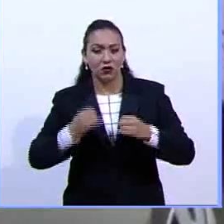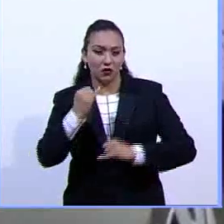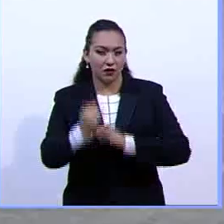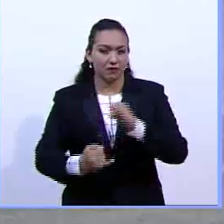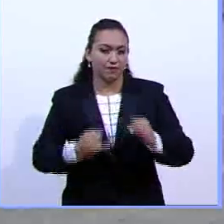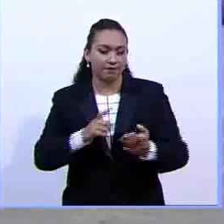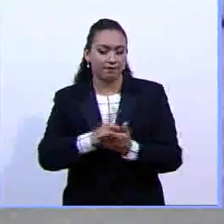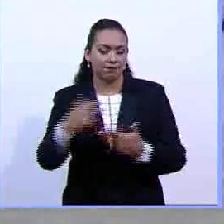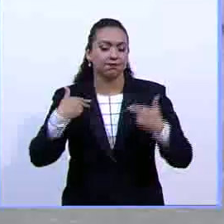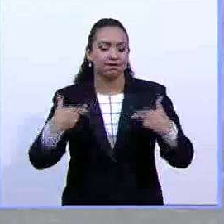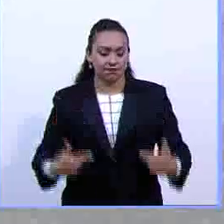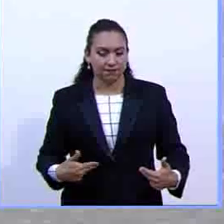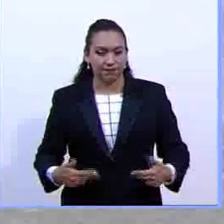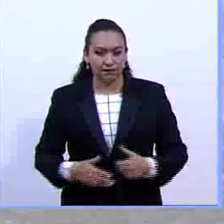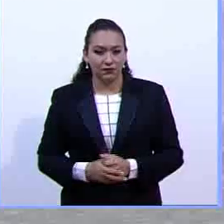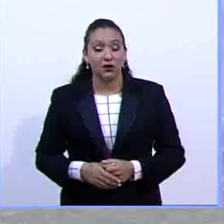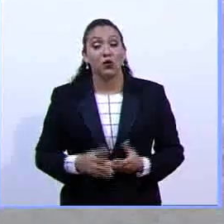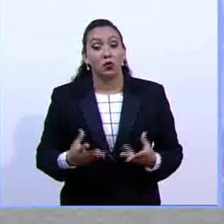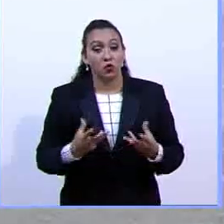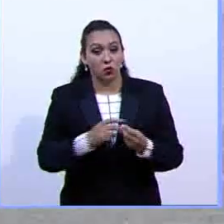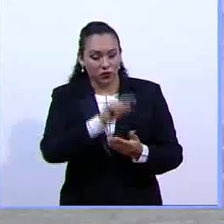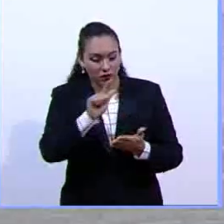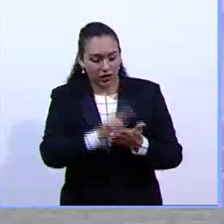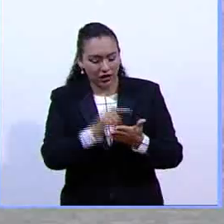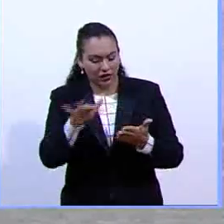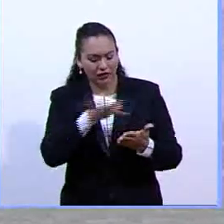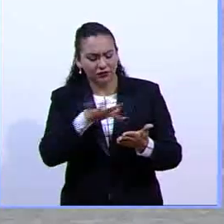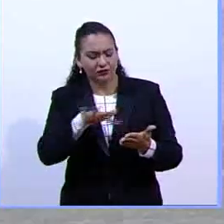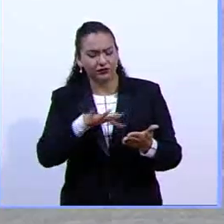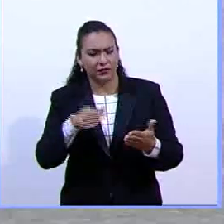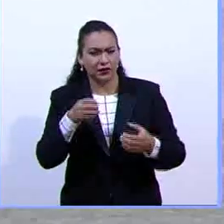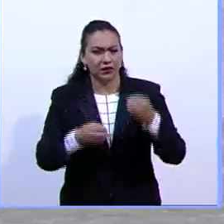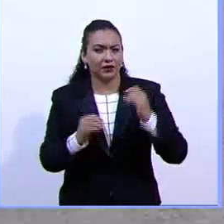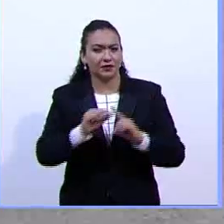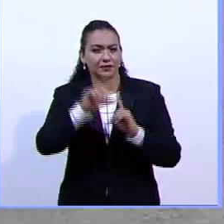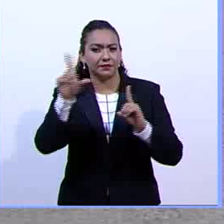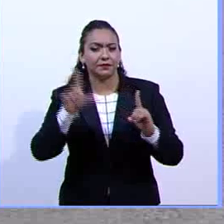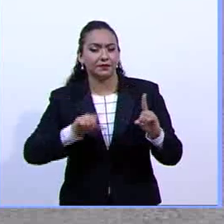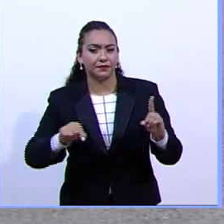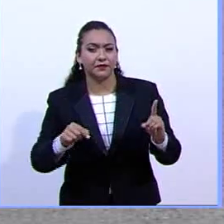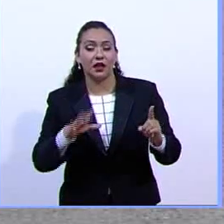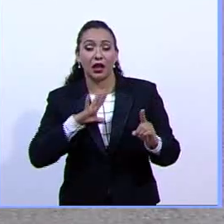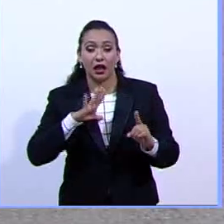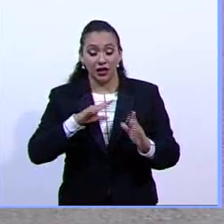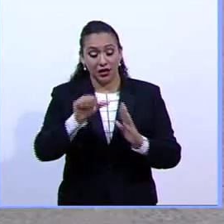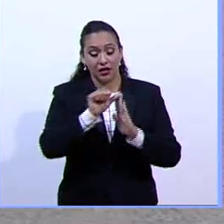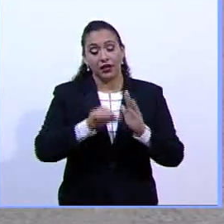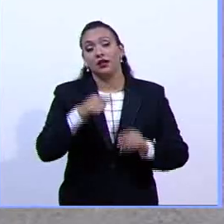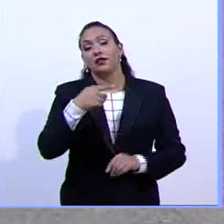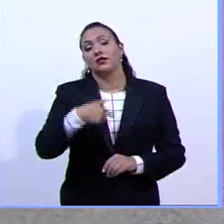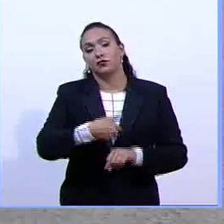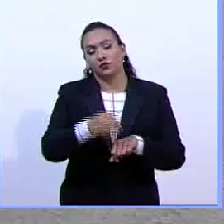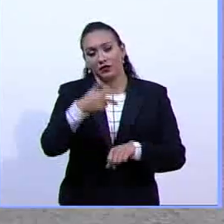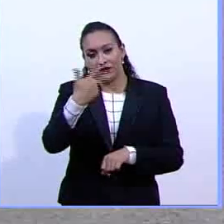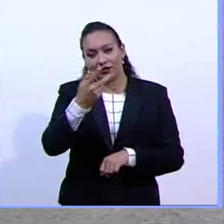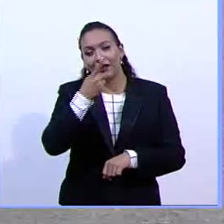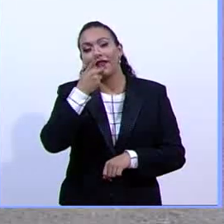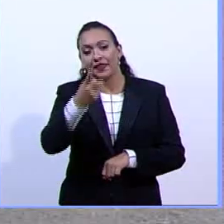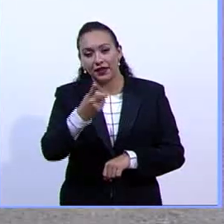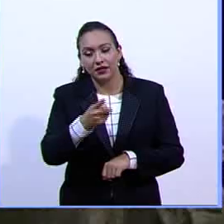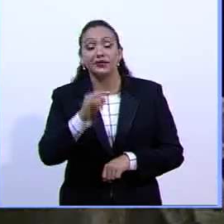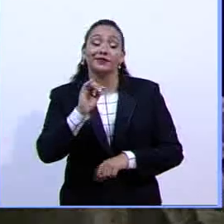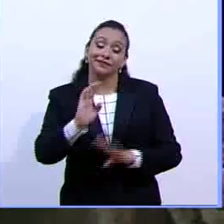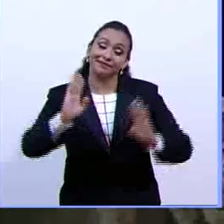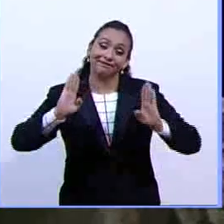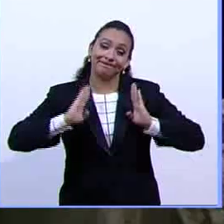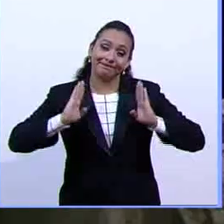Interamericana de Derechos Humanos y la interpretación de la Suprema Corte de Justicia de la Nación, el artículo 13 constitucional establece el fuero